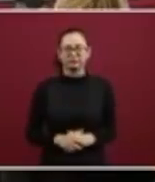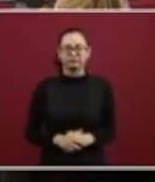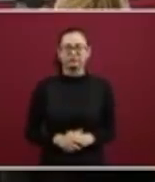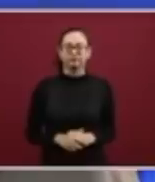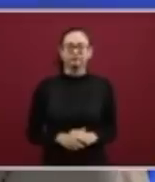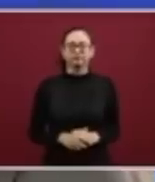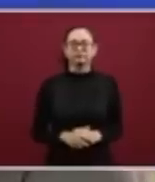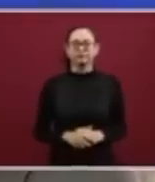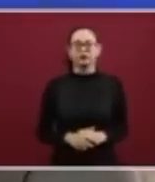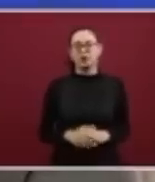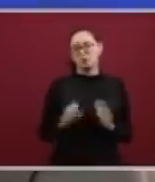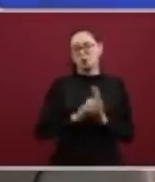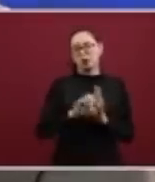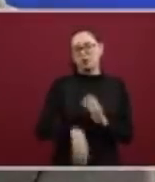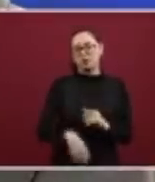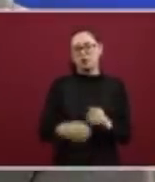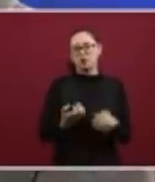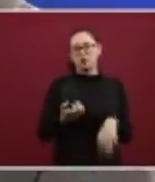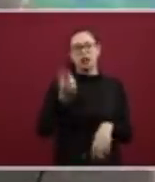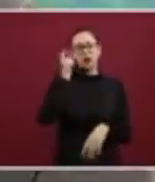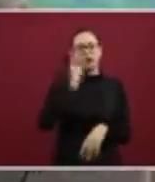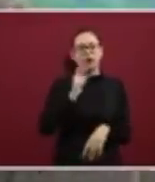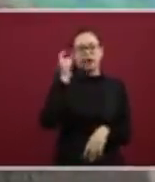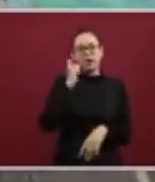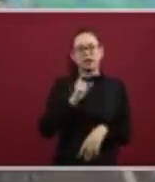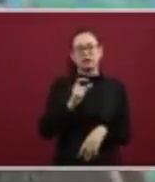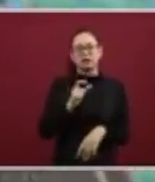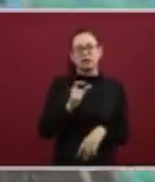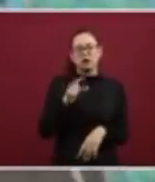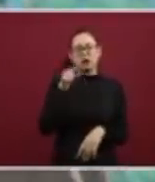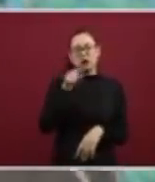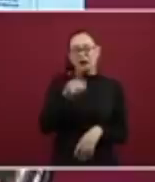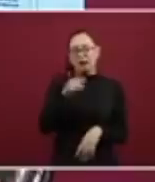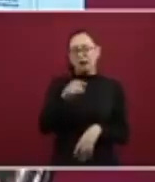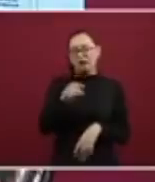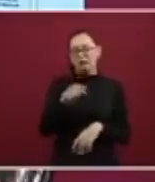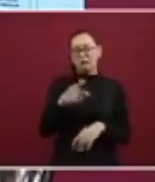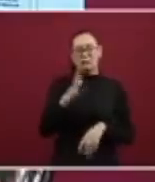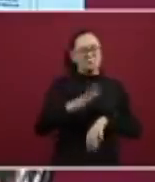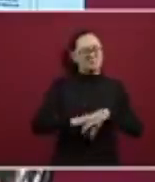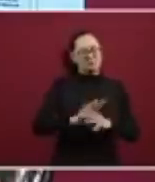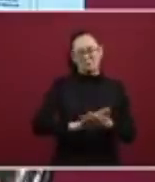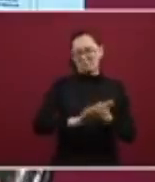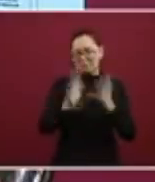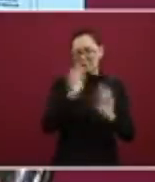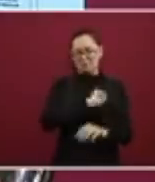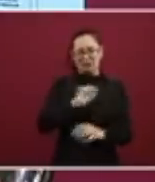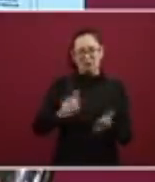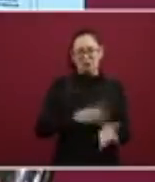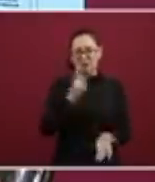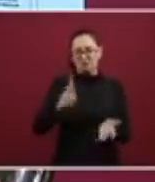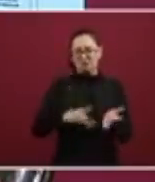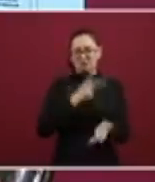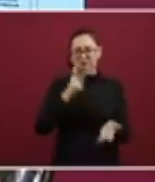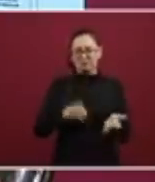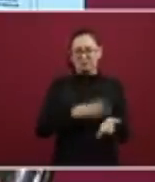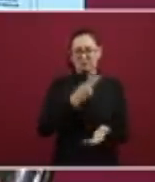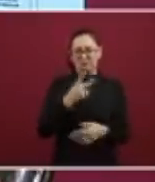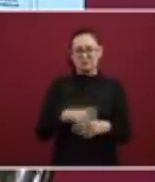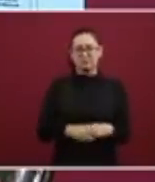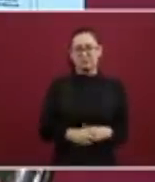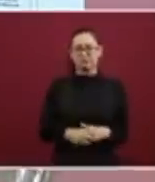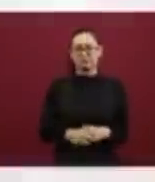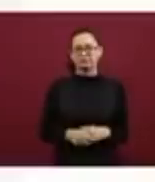en el estado de Guerrero, en una de las regiones de mayor incidencia de violencia delictiva. Este es un